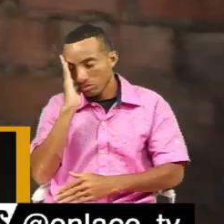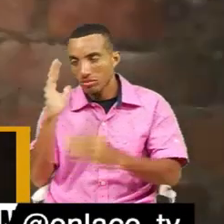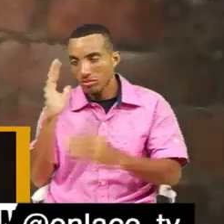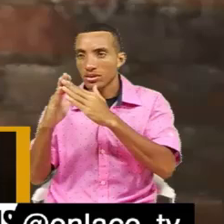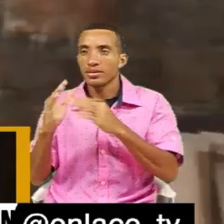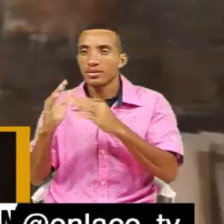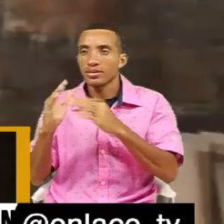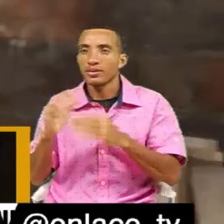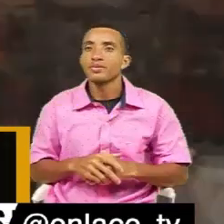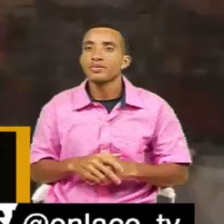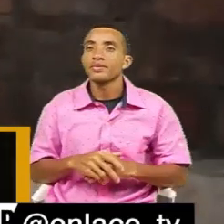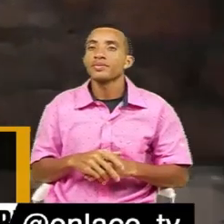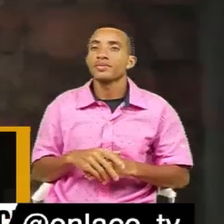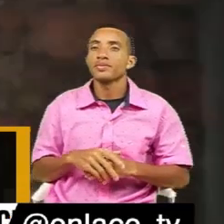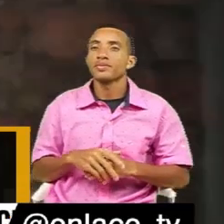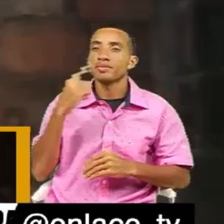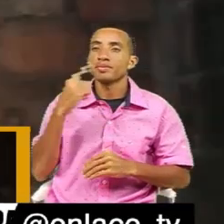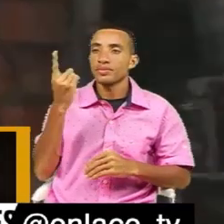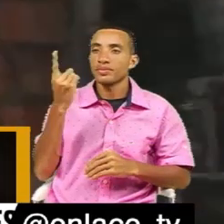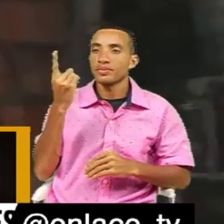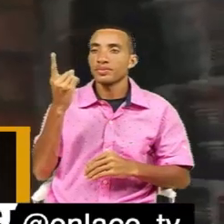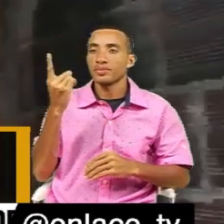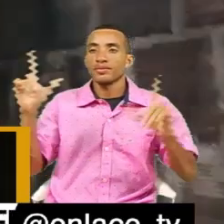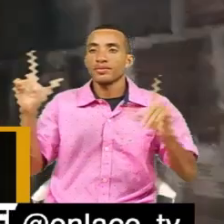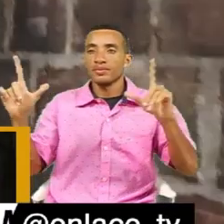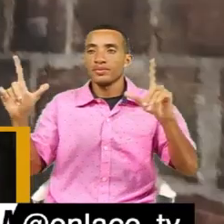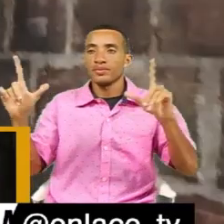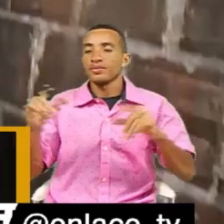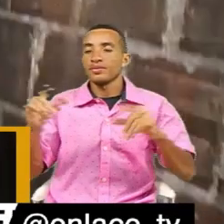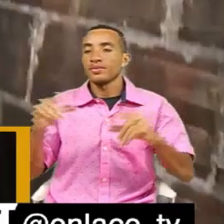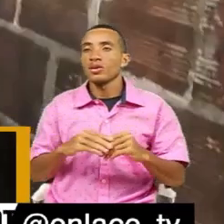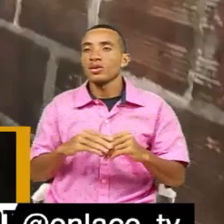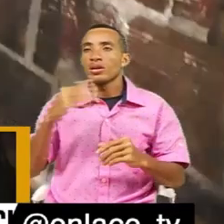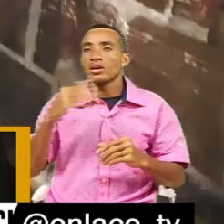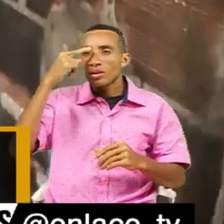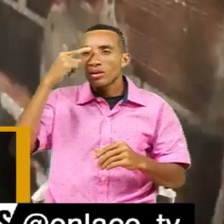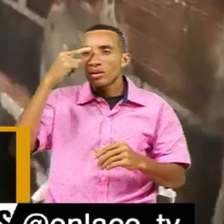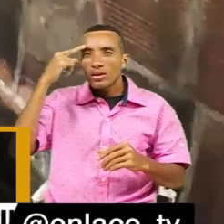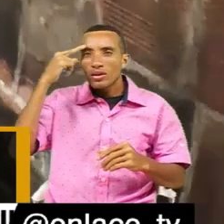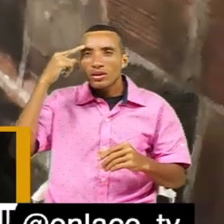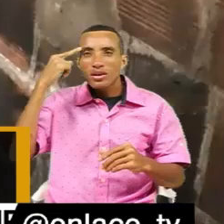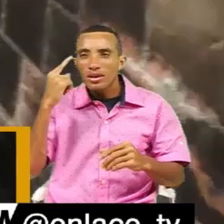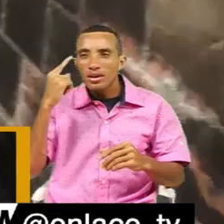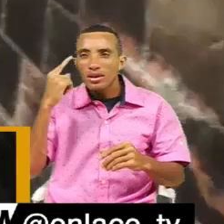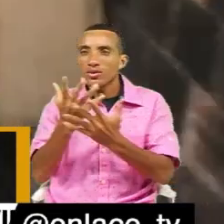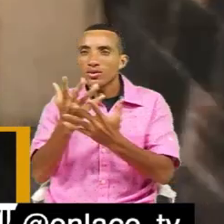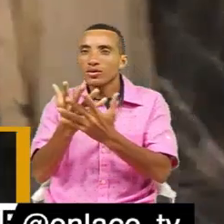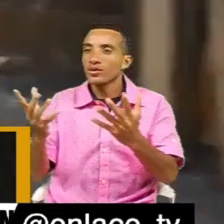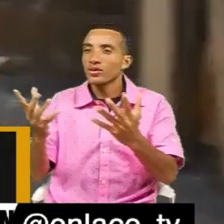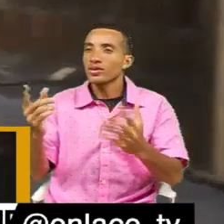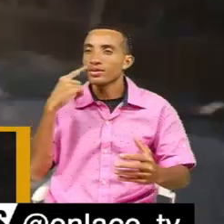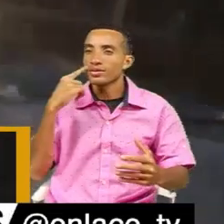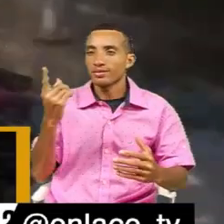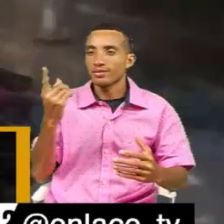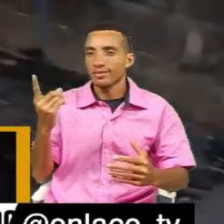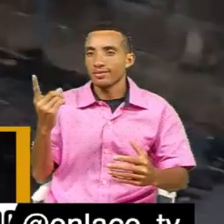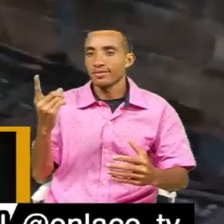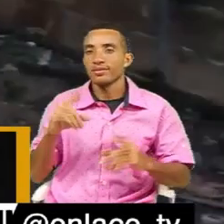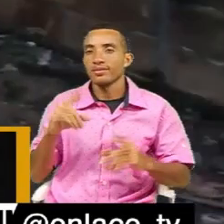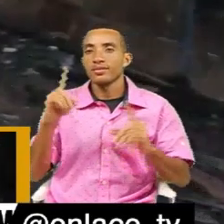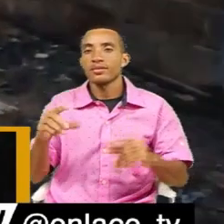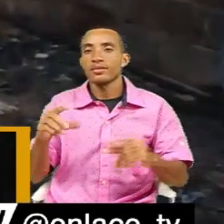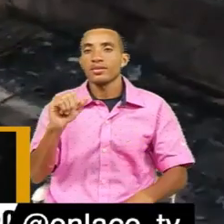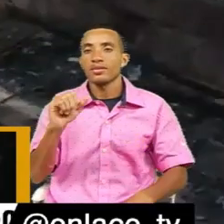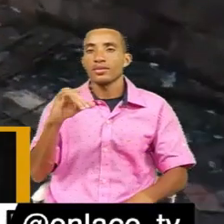Bueno, lo están viendo ustedes en pantalla, ceniza, en cenizas quedaron pues los elementos y todo lo que tenía doña Adiela